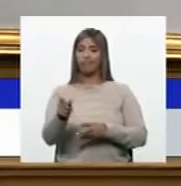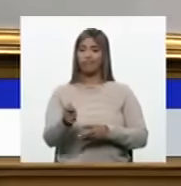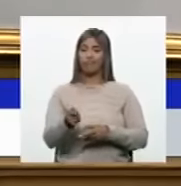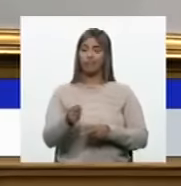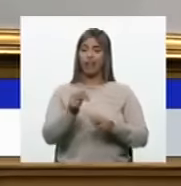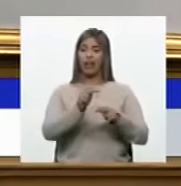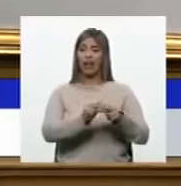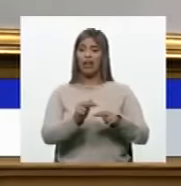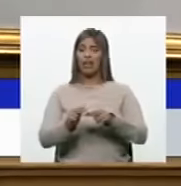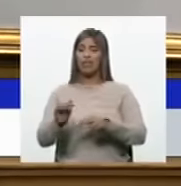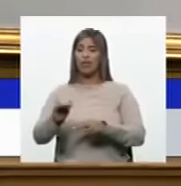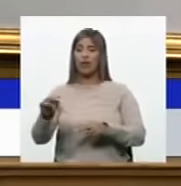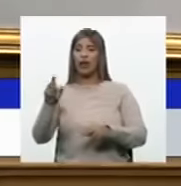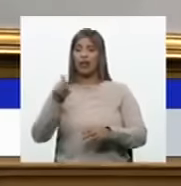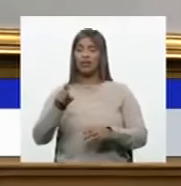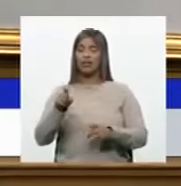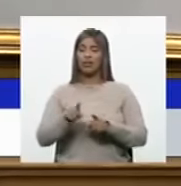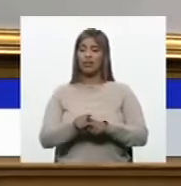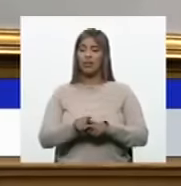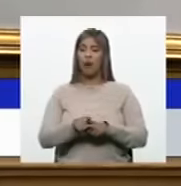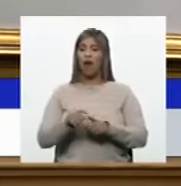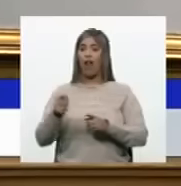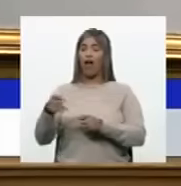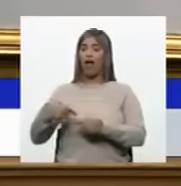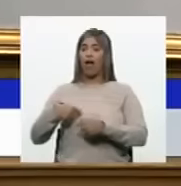los niñitos que necesitaban trasplantes hepáticos,